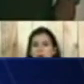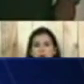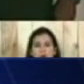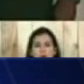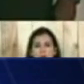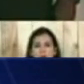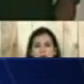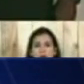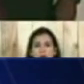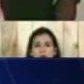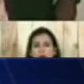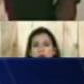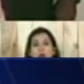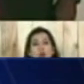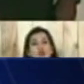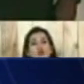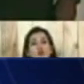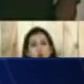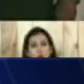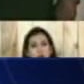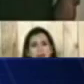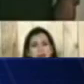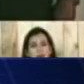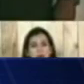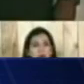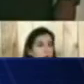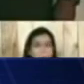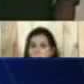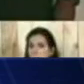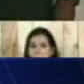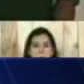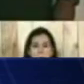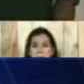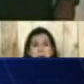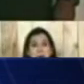Sobre Jesús Chugo Torrealba, yo no lo conocía, nunca lo había visto.